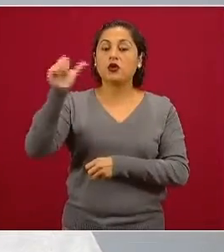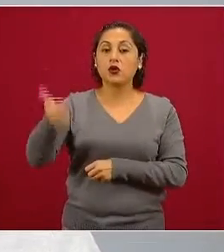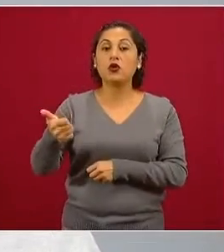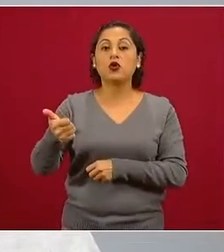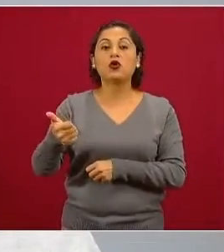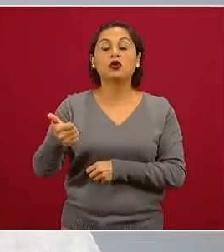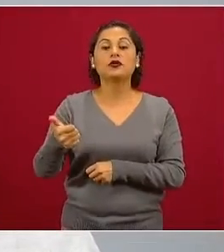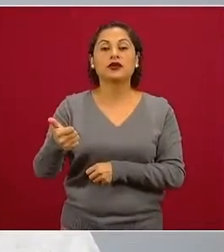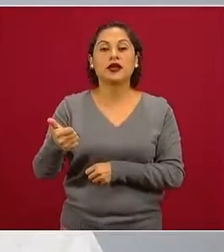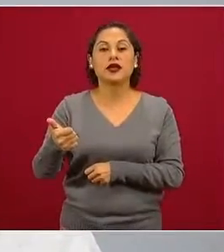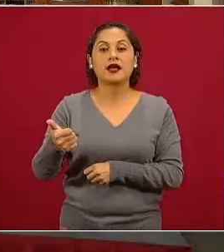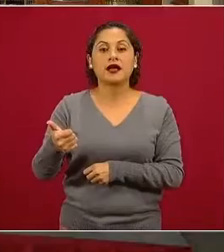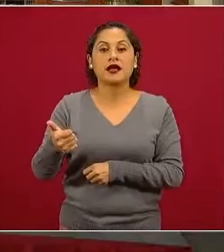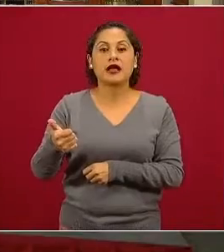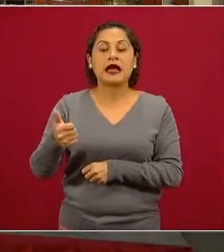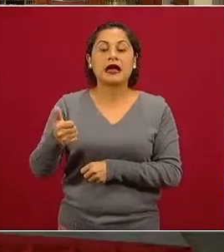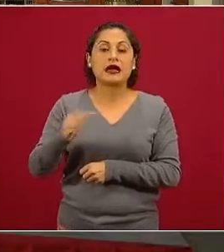desmientas, vuelve a surgir.